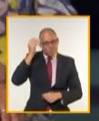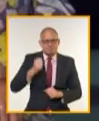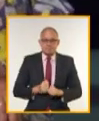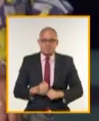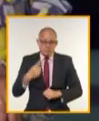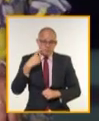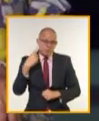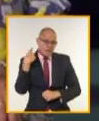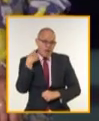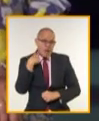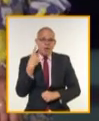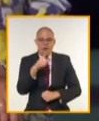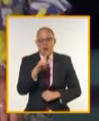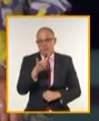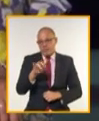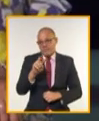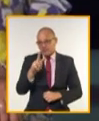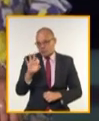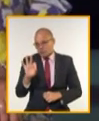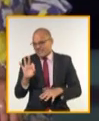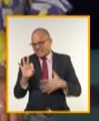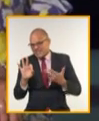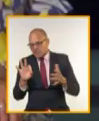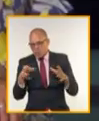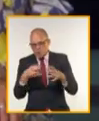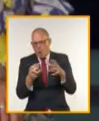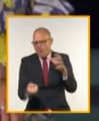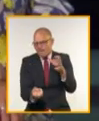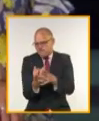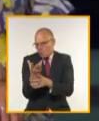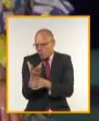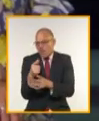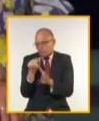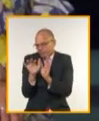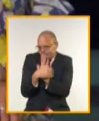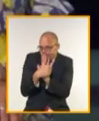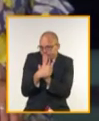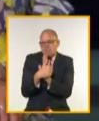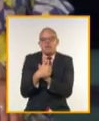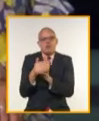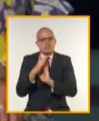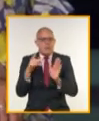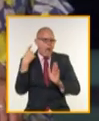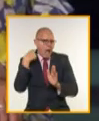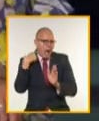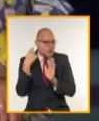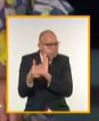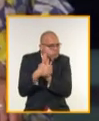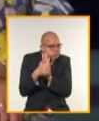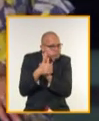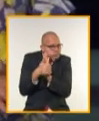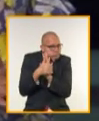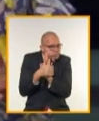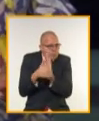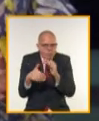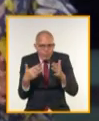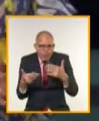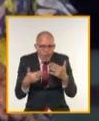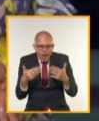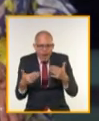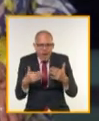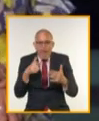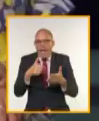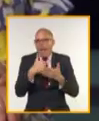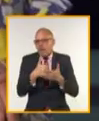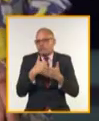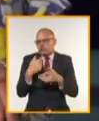periodo clandestino. Durante muchos años se mantuvo siendo uno de los pilares